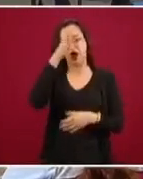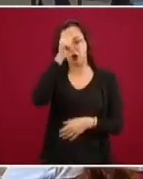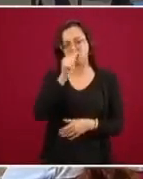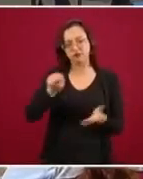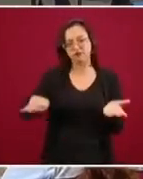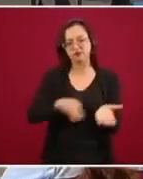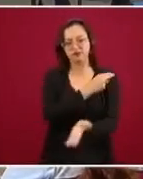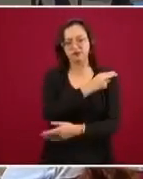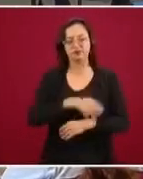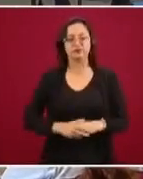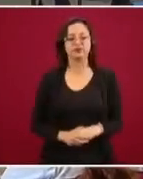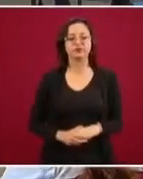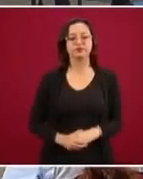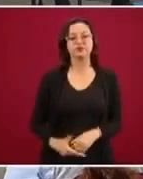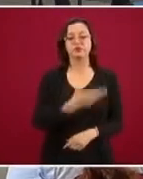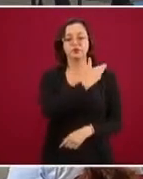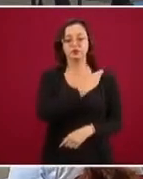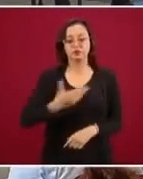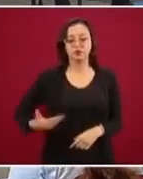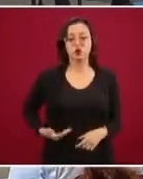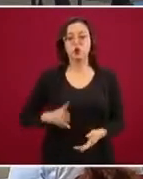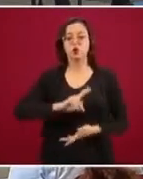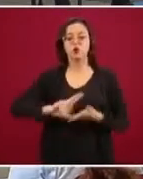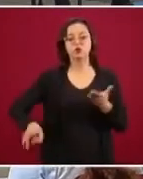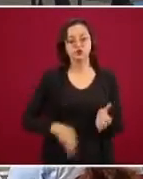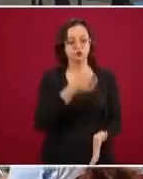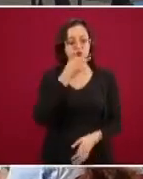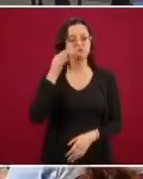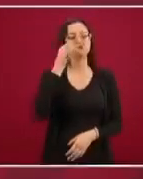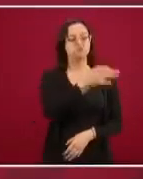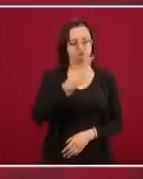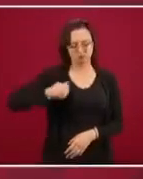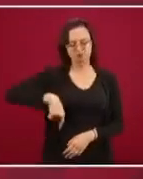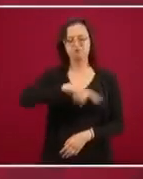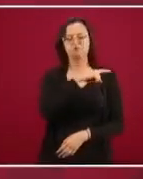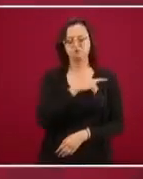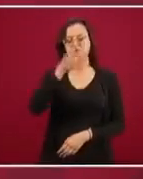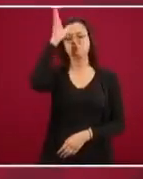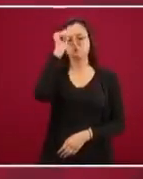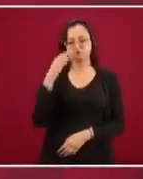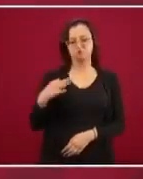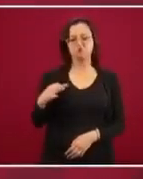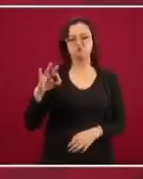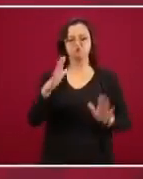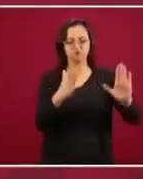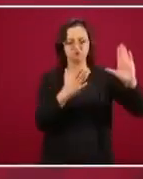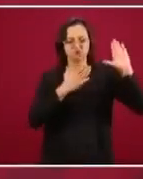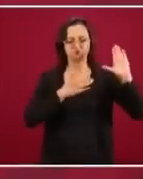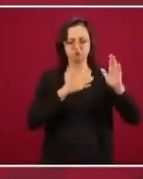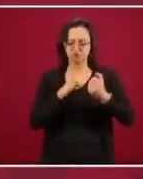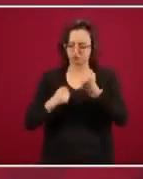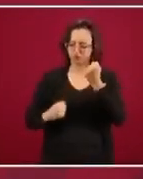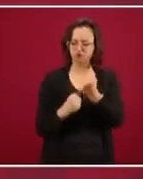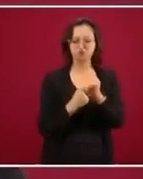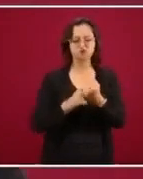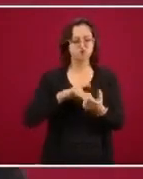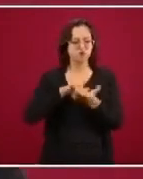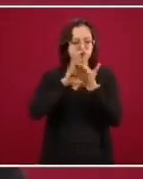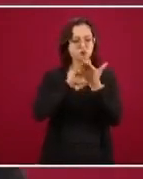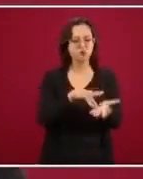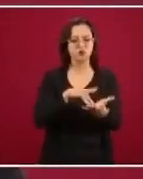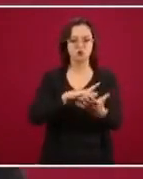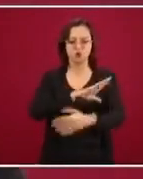señor presidente le reitero nuestra disposición compromiso y solidaridad absoluta para ello